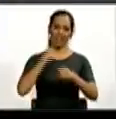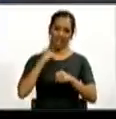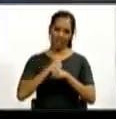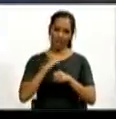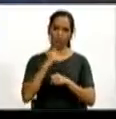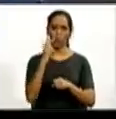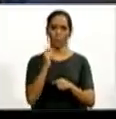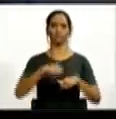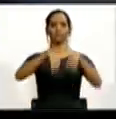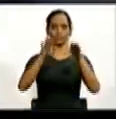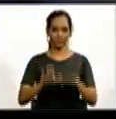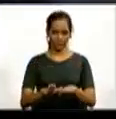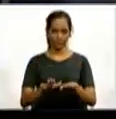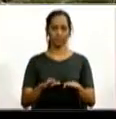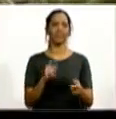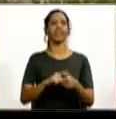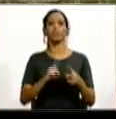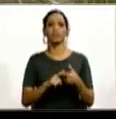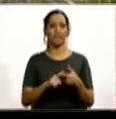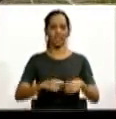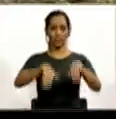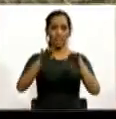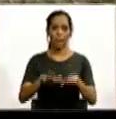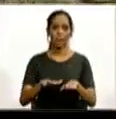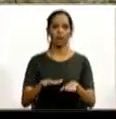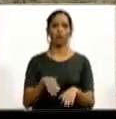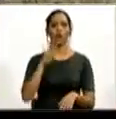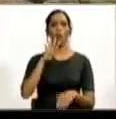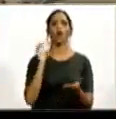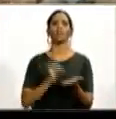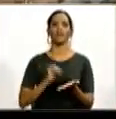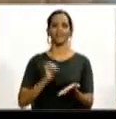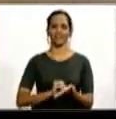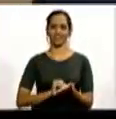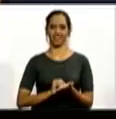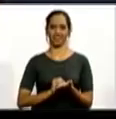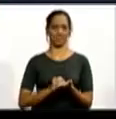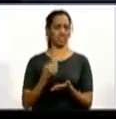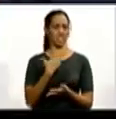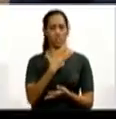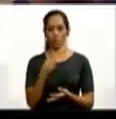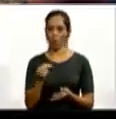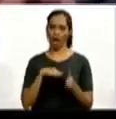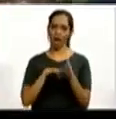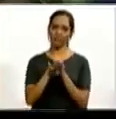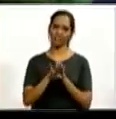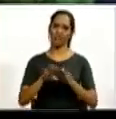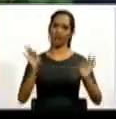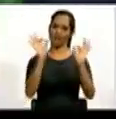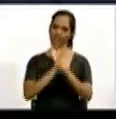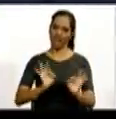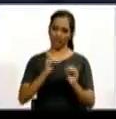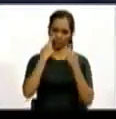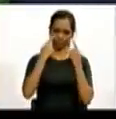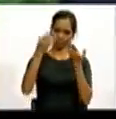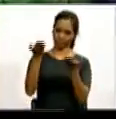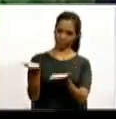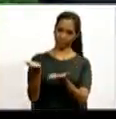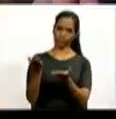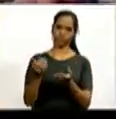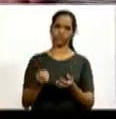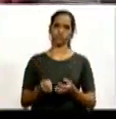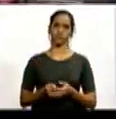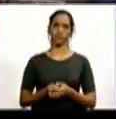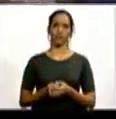se volvió a paralizar. O sea, esto se ha paralizado en 4 oportunidades y no ha avanzado en lo que tú estás viendo. Hablan de